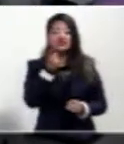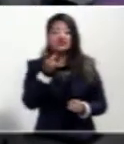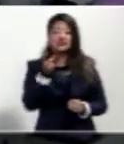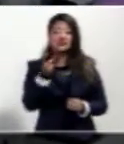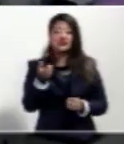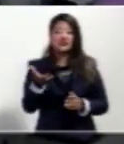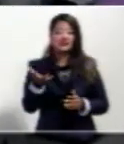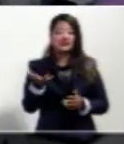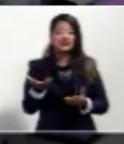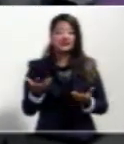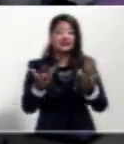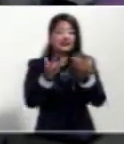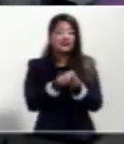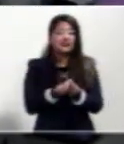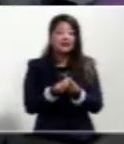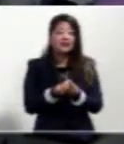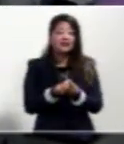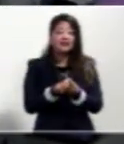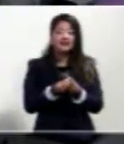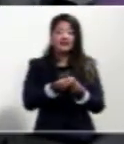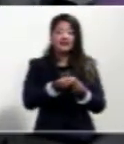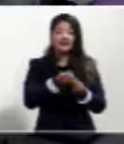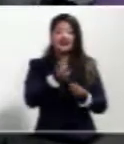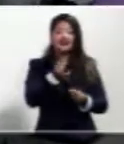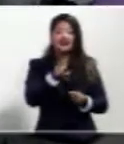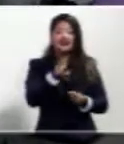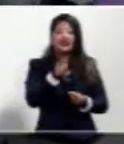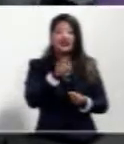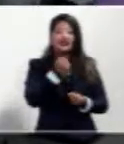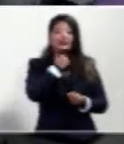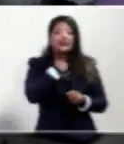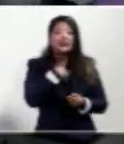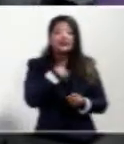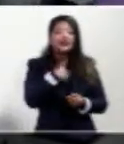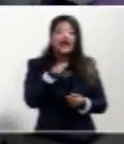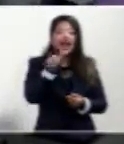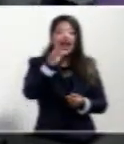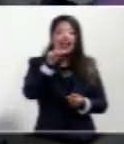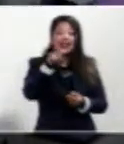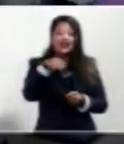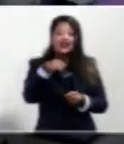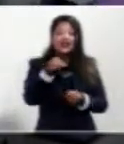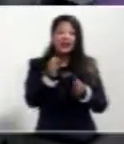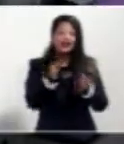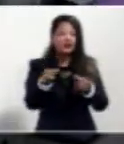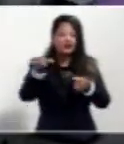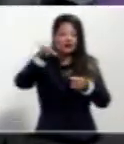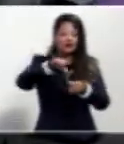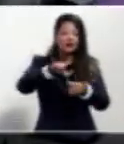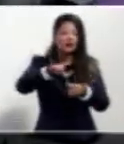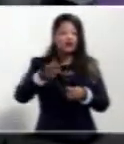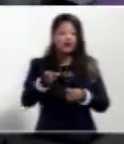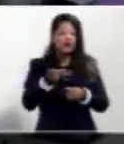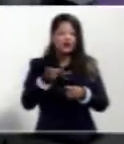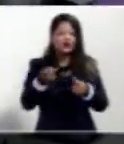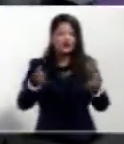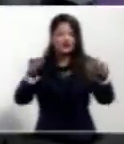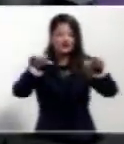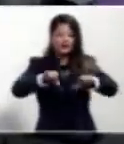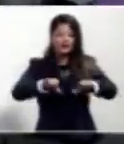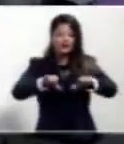un mezcal de arándano con un chorro de pulque. Entonces, separadas pues las dos bebidas